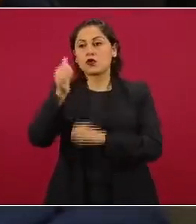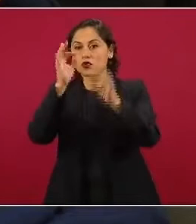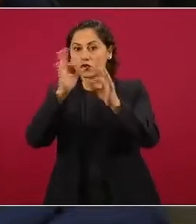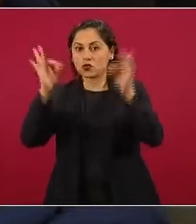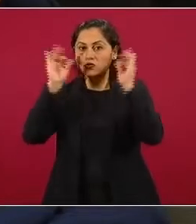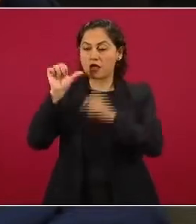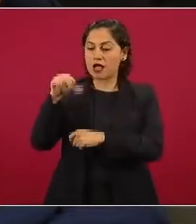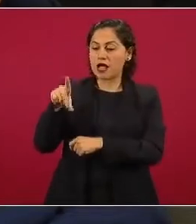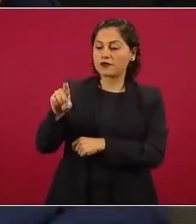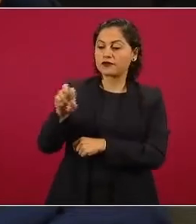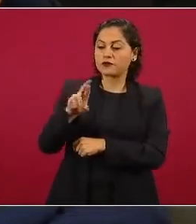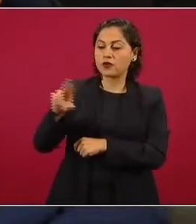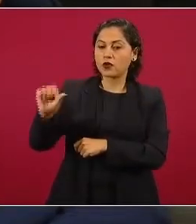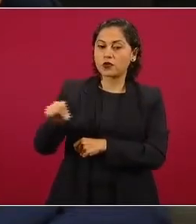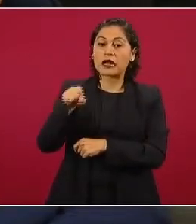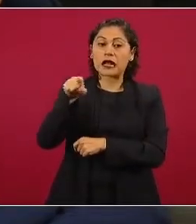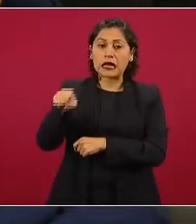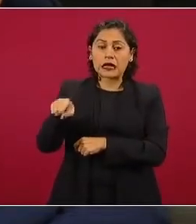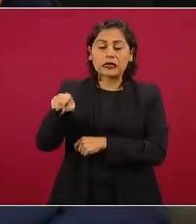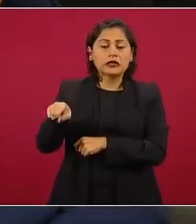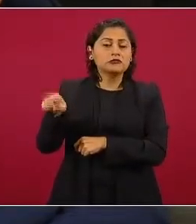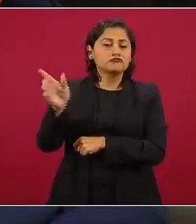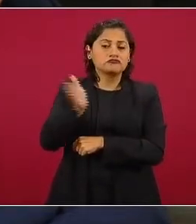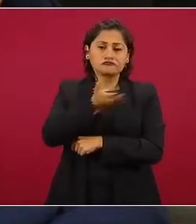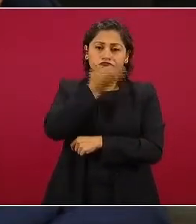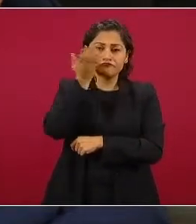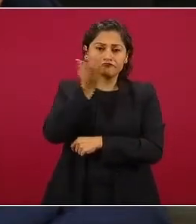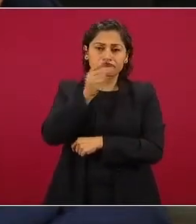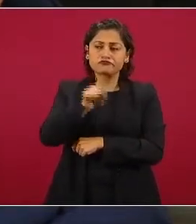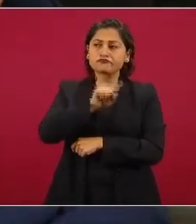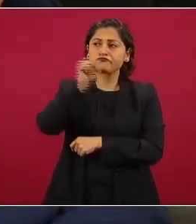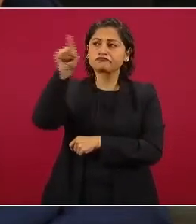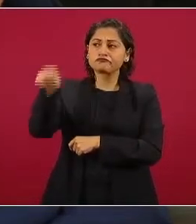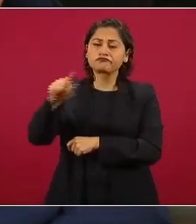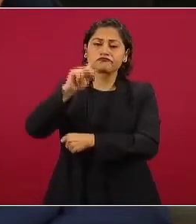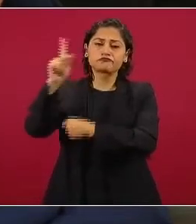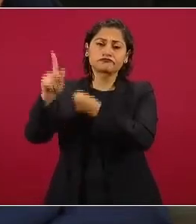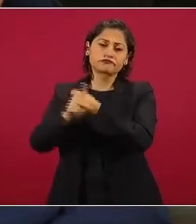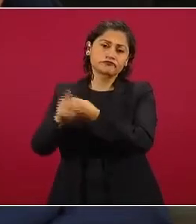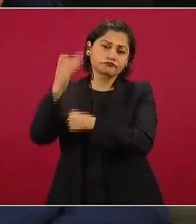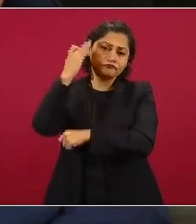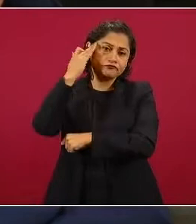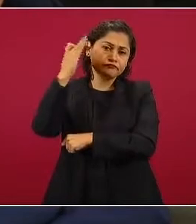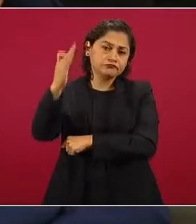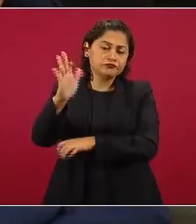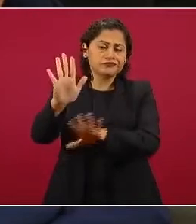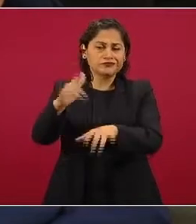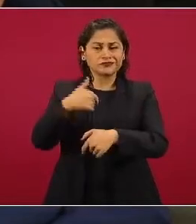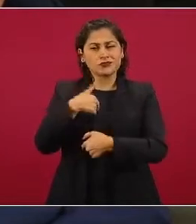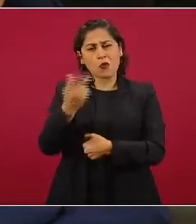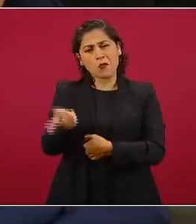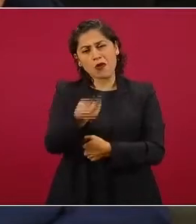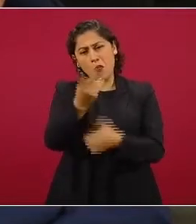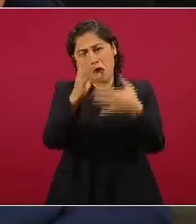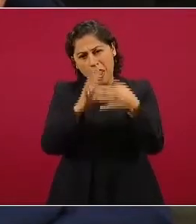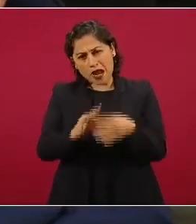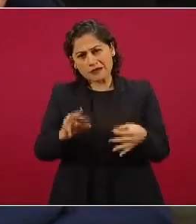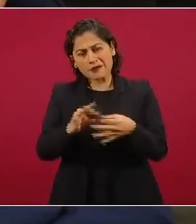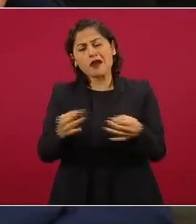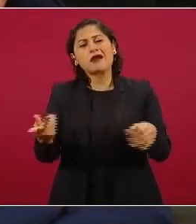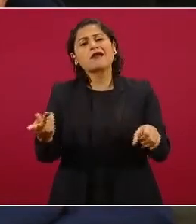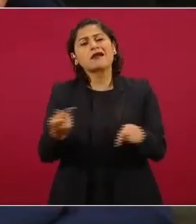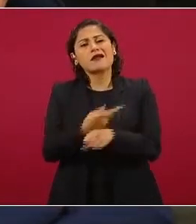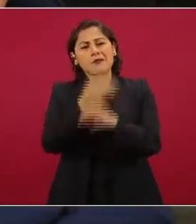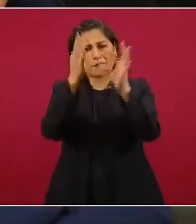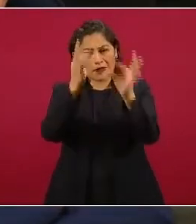le paseaba muy seguido en aquel lugar. Me gustaría que usted nos detallara cómo es posible que se sigan dando este tipo